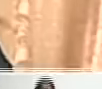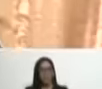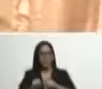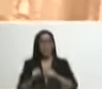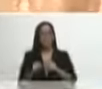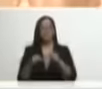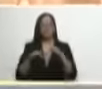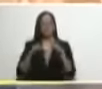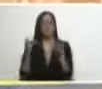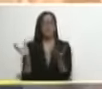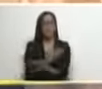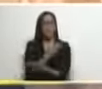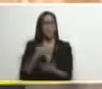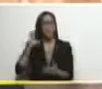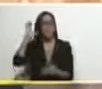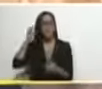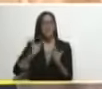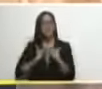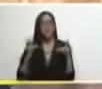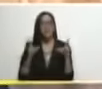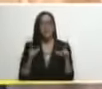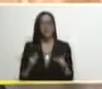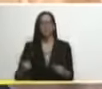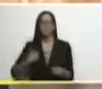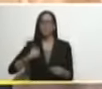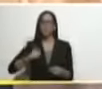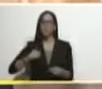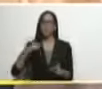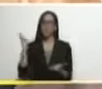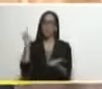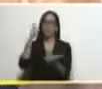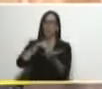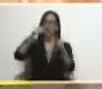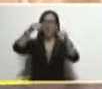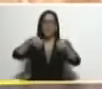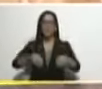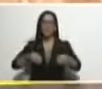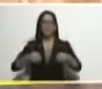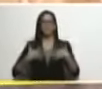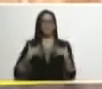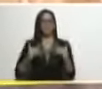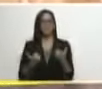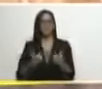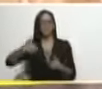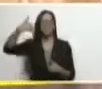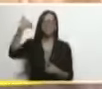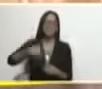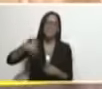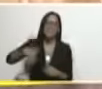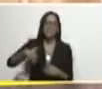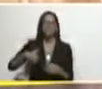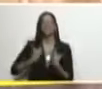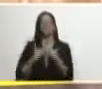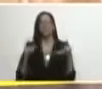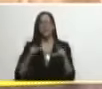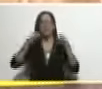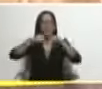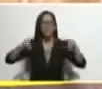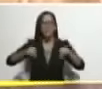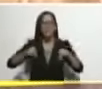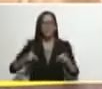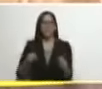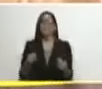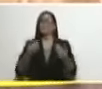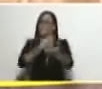que despojó un país libre. Yo vengo aquí a reivindicar el derecho libertario, porque esa tierra costó